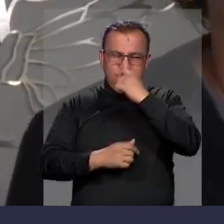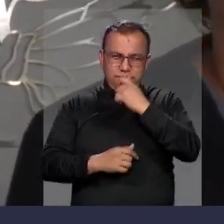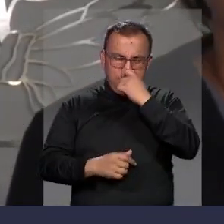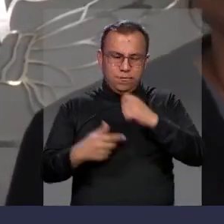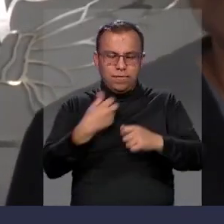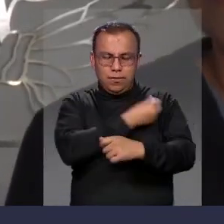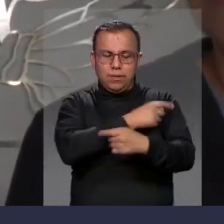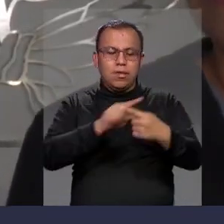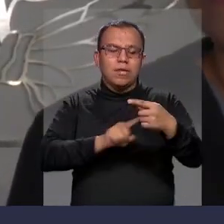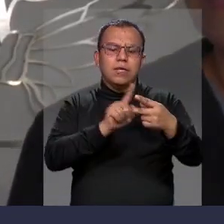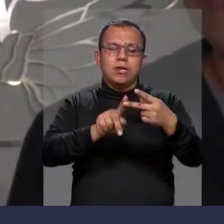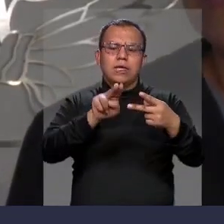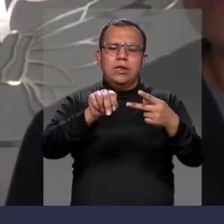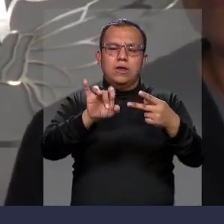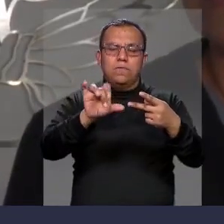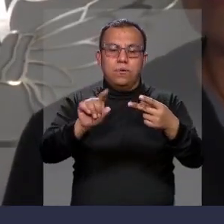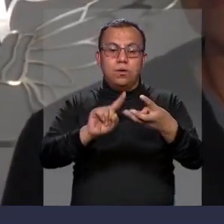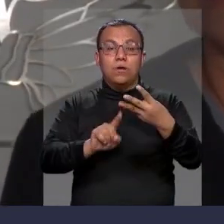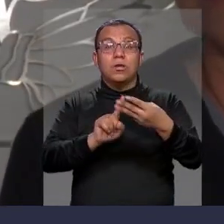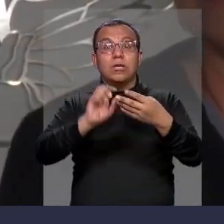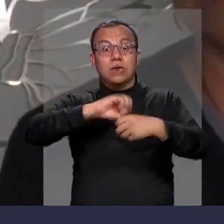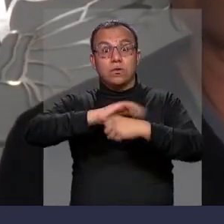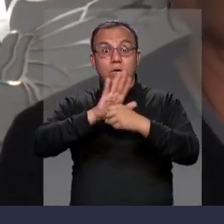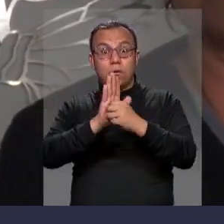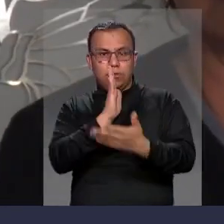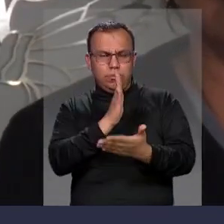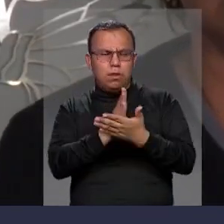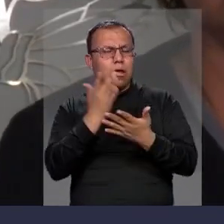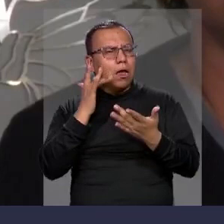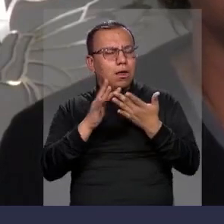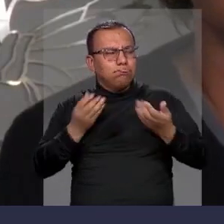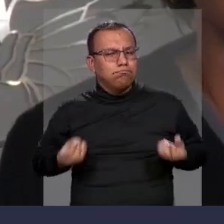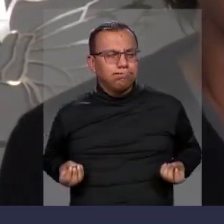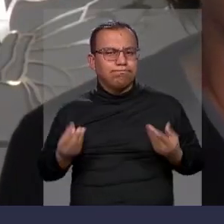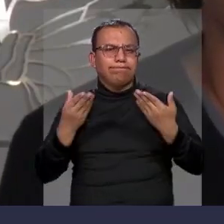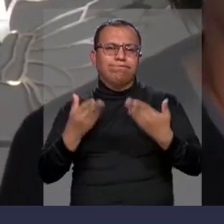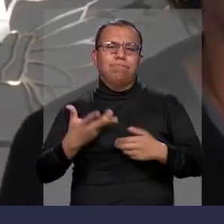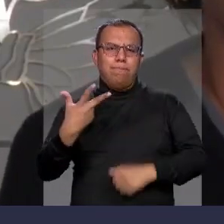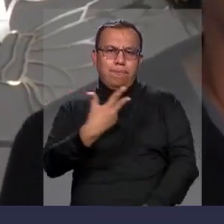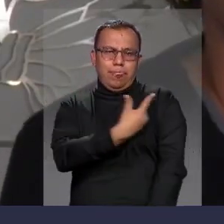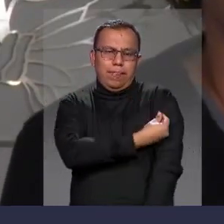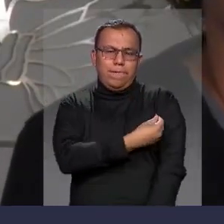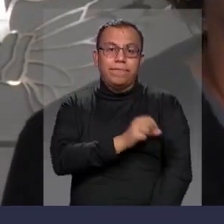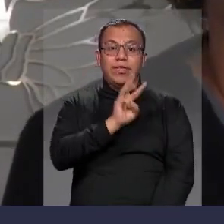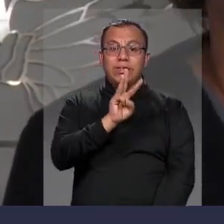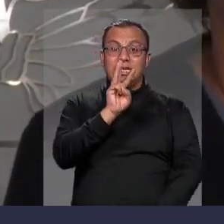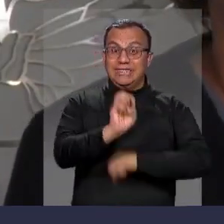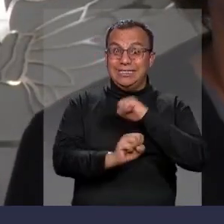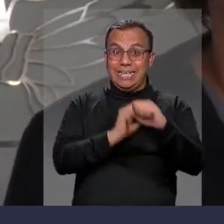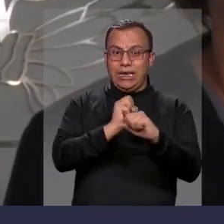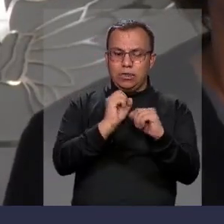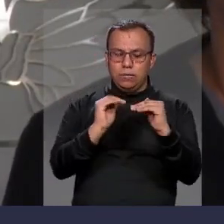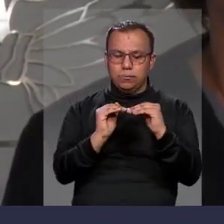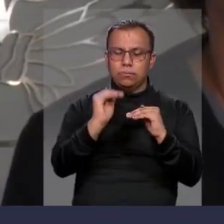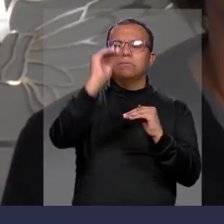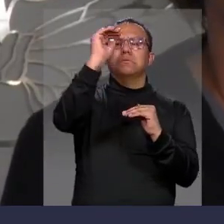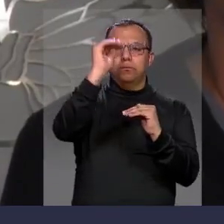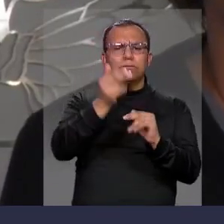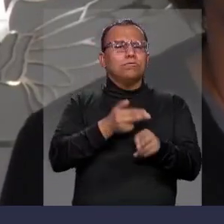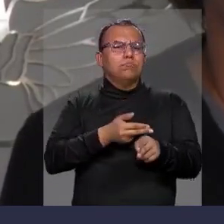también la vacunación contra COVID. Insistir, en este momento está disponible la vacuna para los mayores de 3 años y